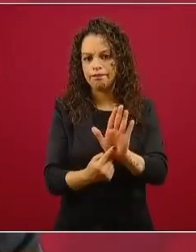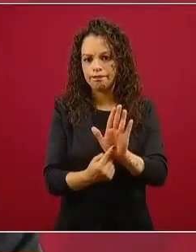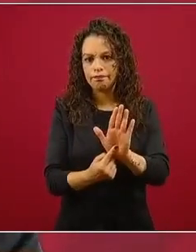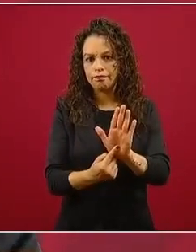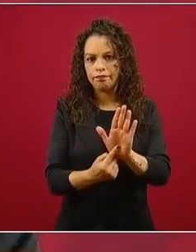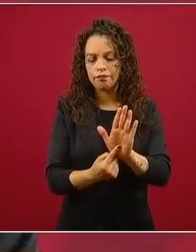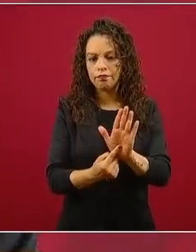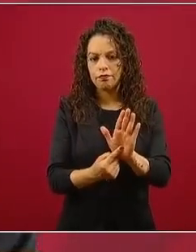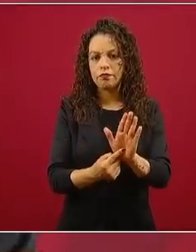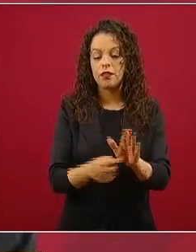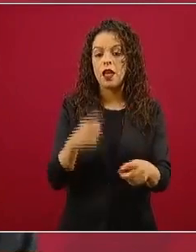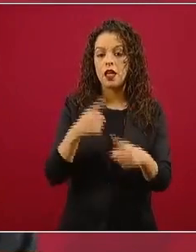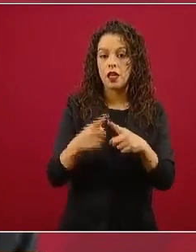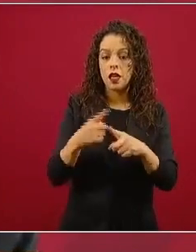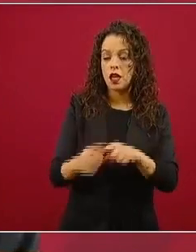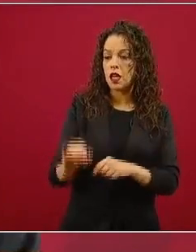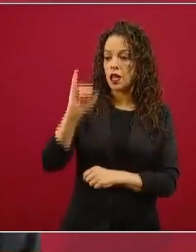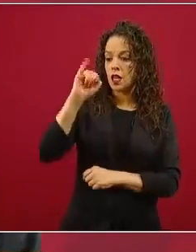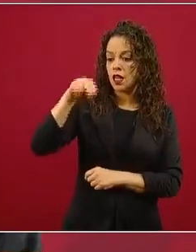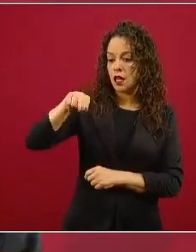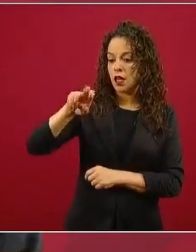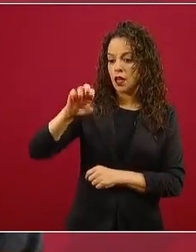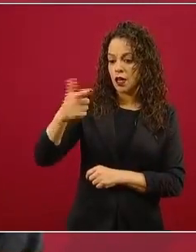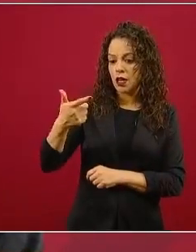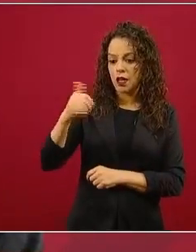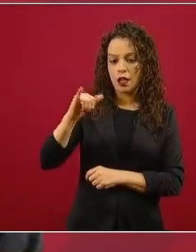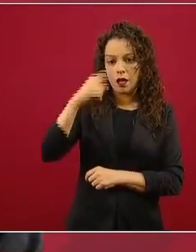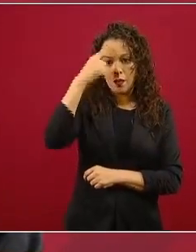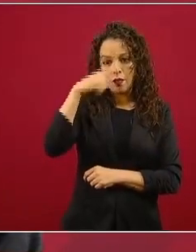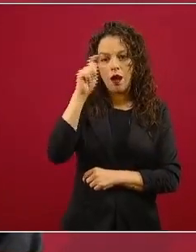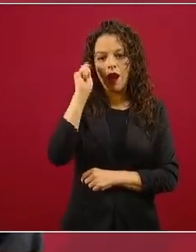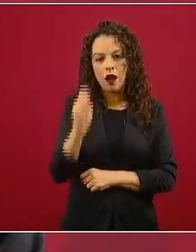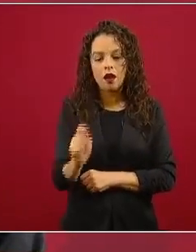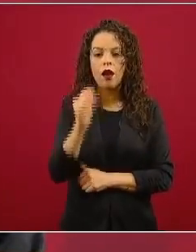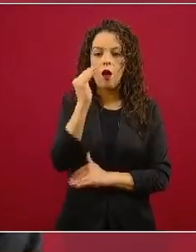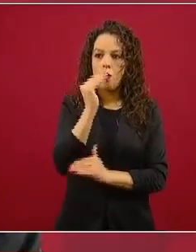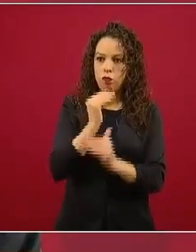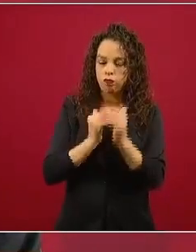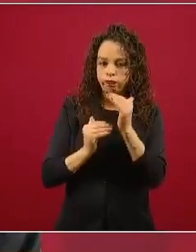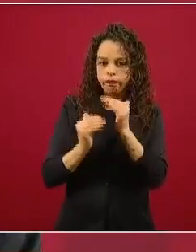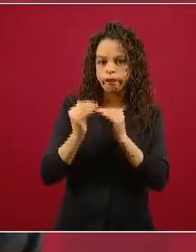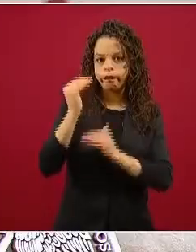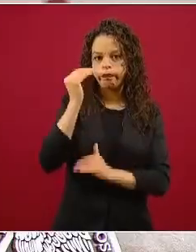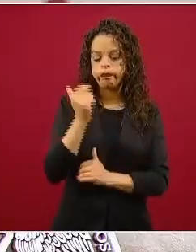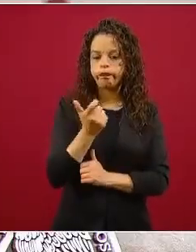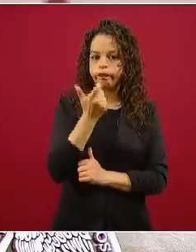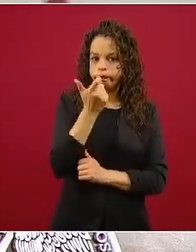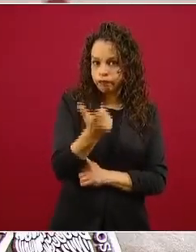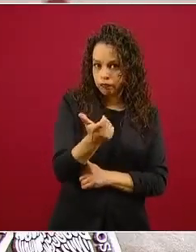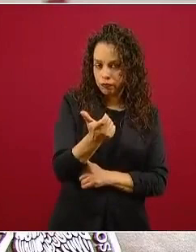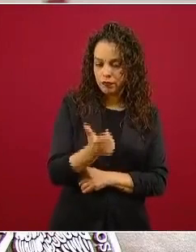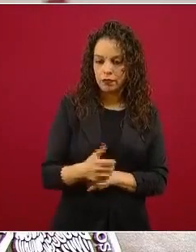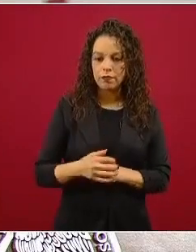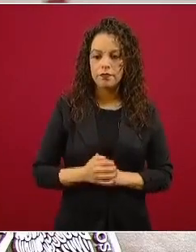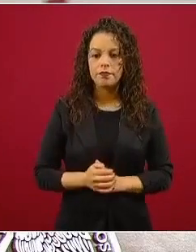por el INEGI sobre crecimiento económico, sobre todo,